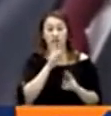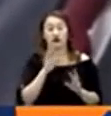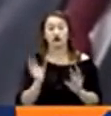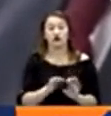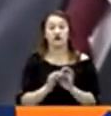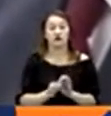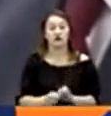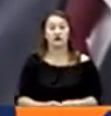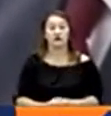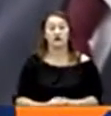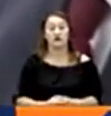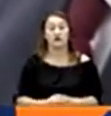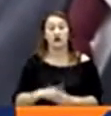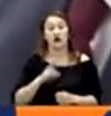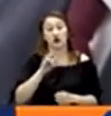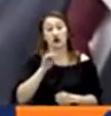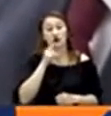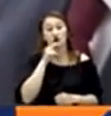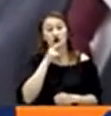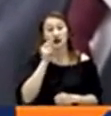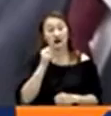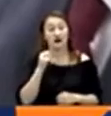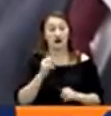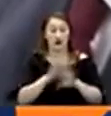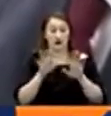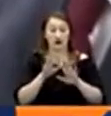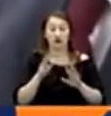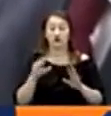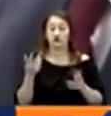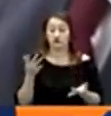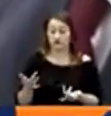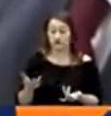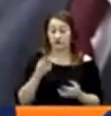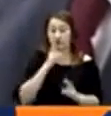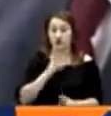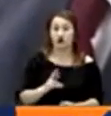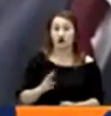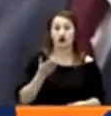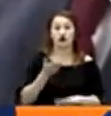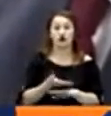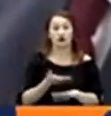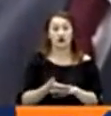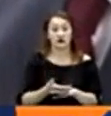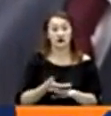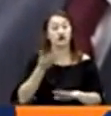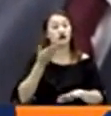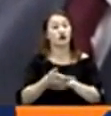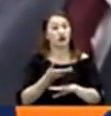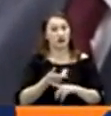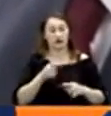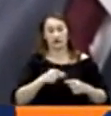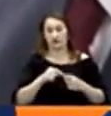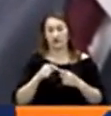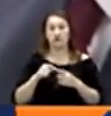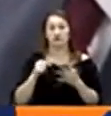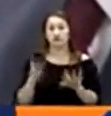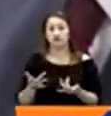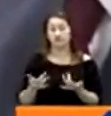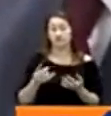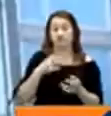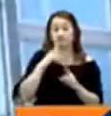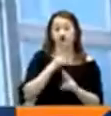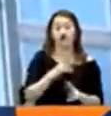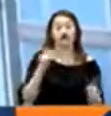Y Rusia fue claro. Esperamos respuestas a nuestras propuestas. Las propuestas fueron muy específicas, por lo que esperamos